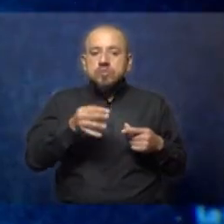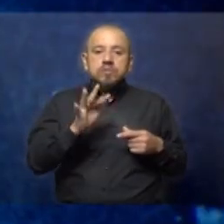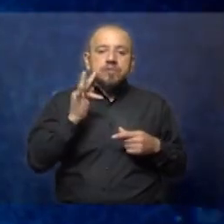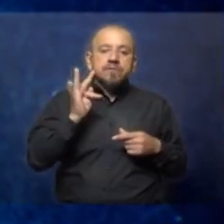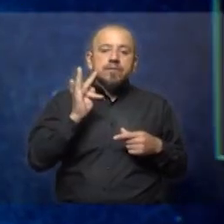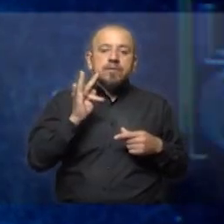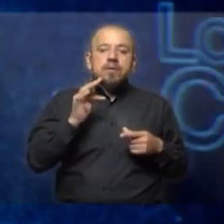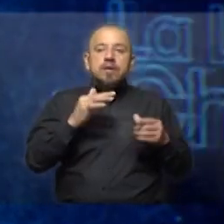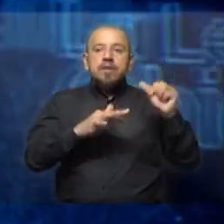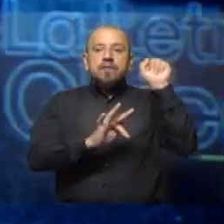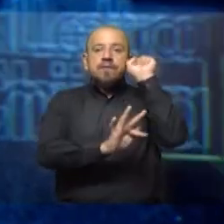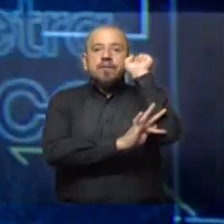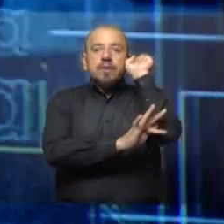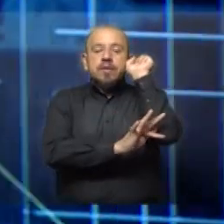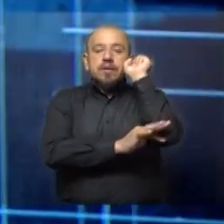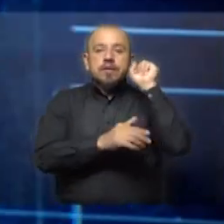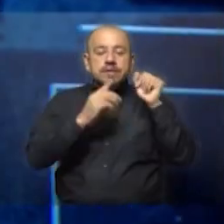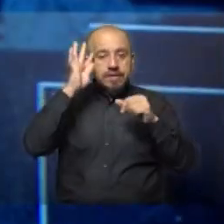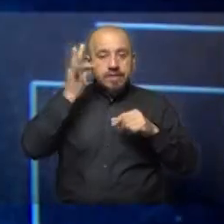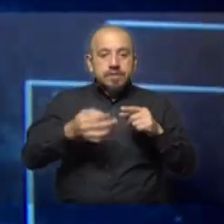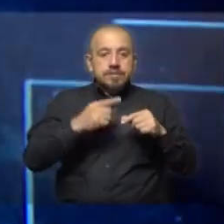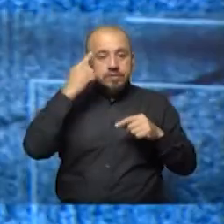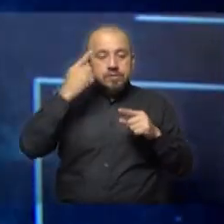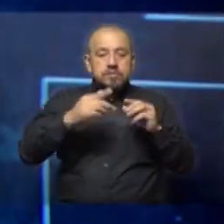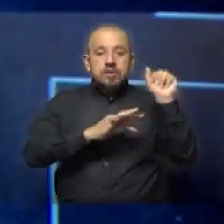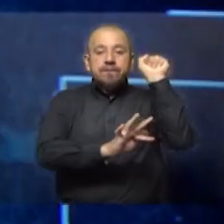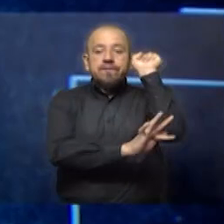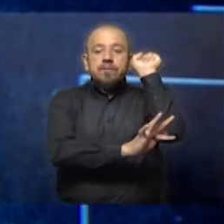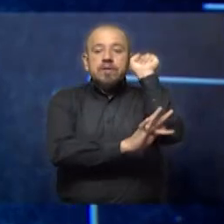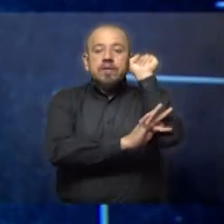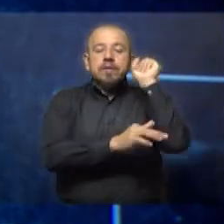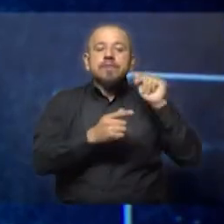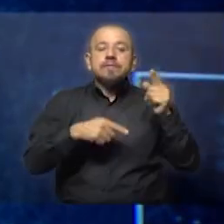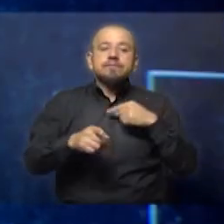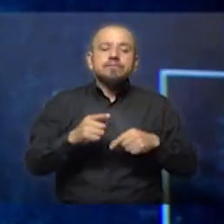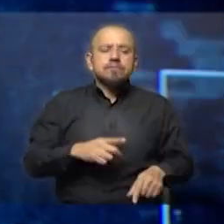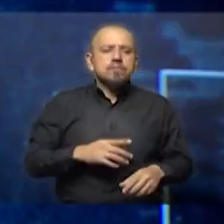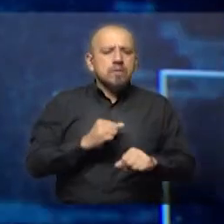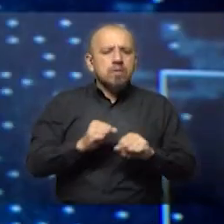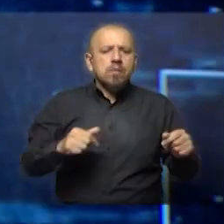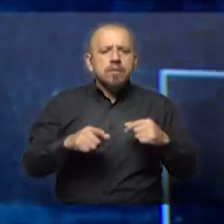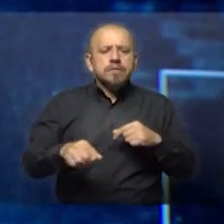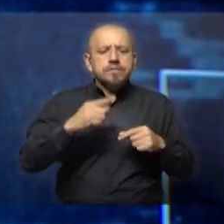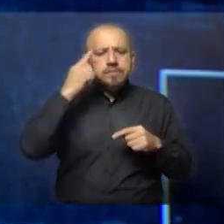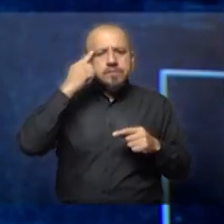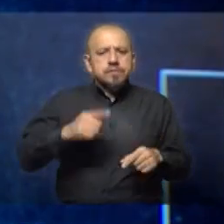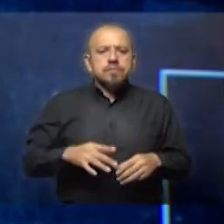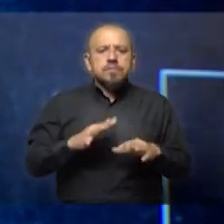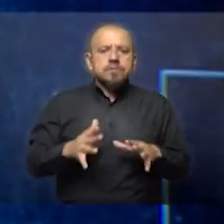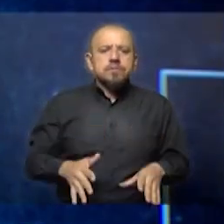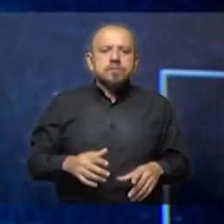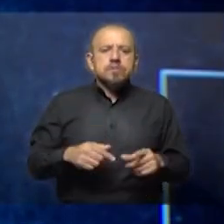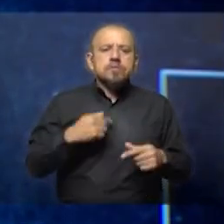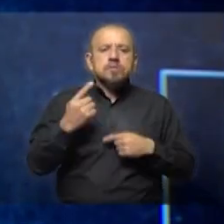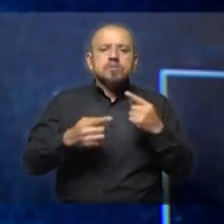feminista y crea que el pensamiento feminista que ese conjunto de ideas es capaz de limitar el pensamiento para el análisis